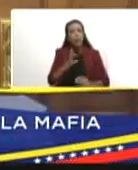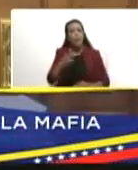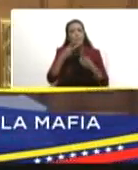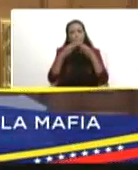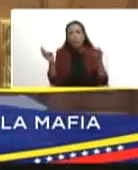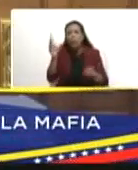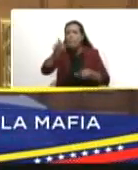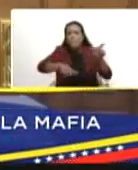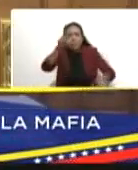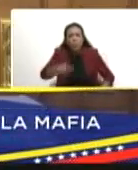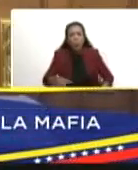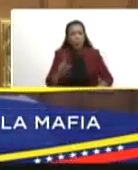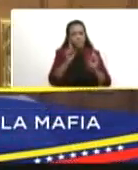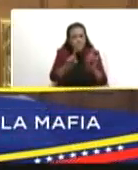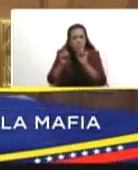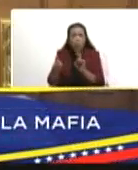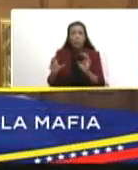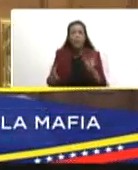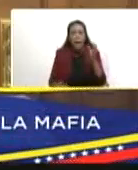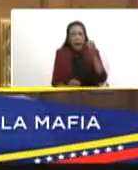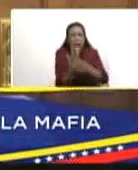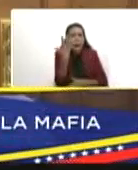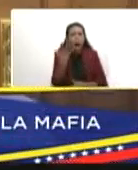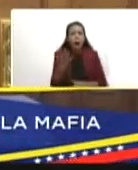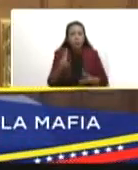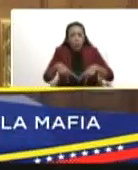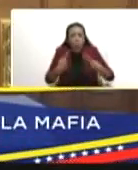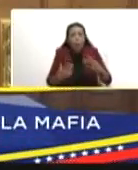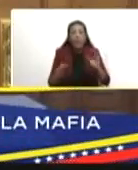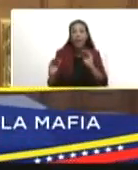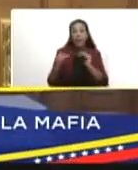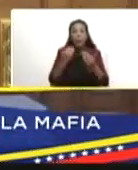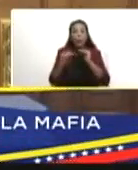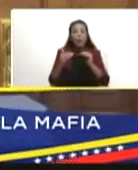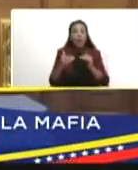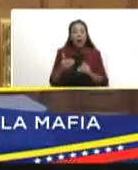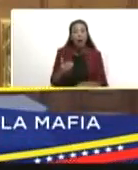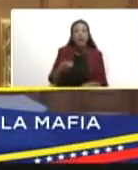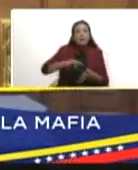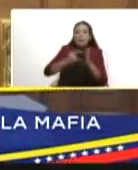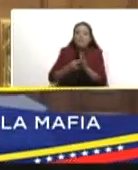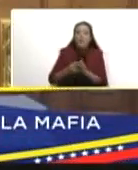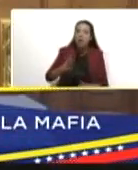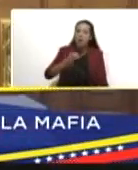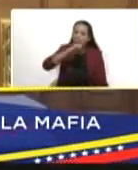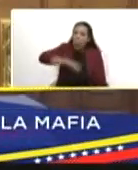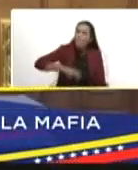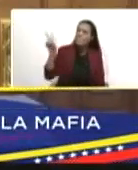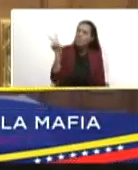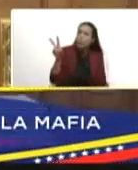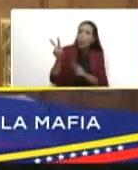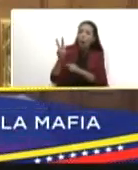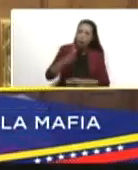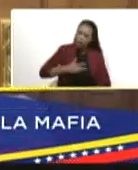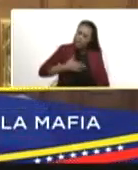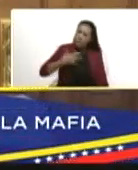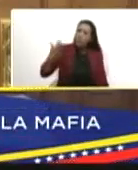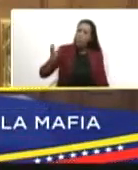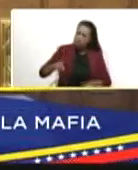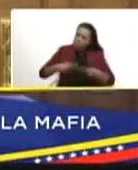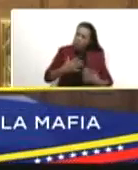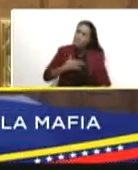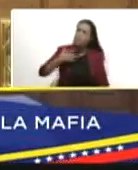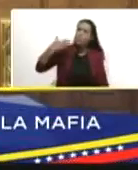pública en construir una nueva ética republicana una nueva espiritualidad